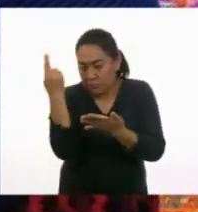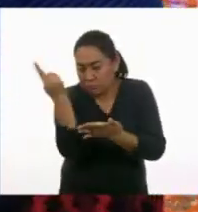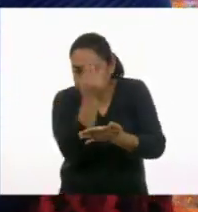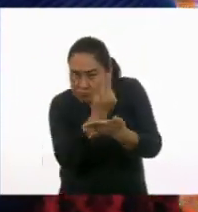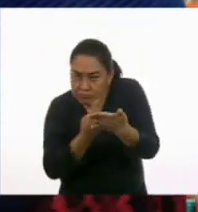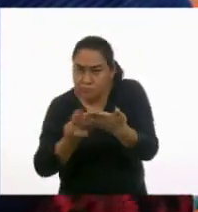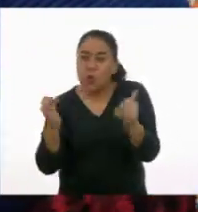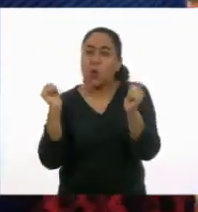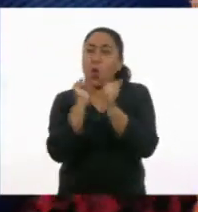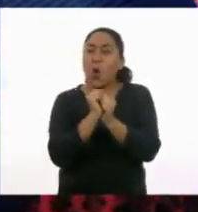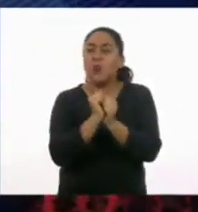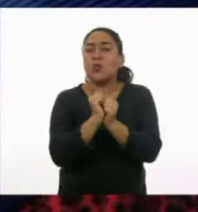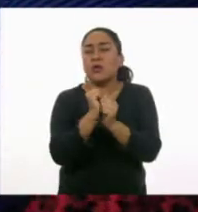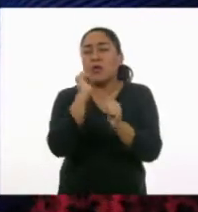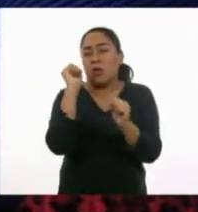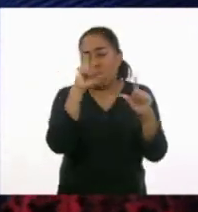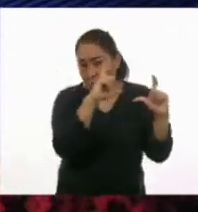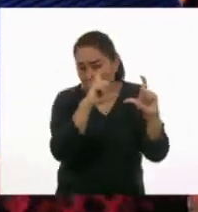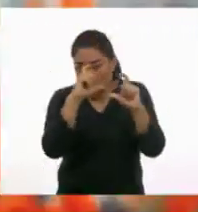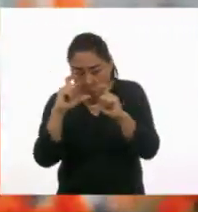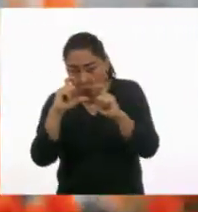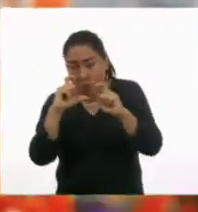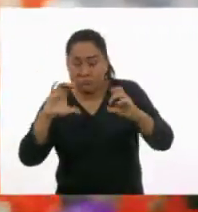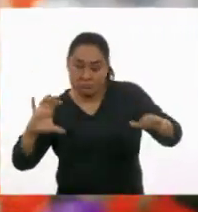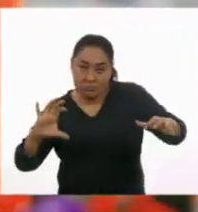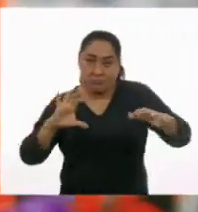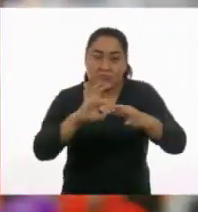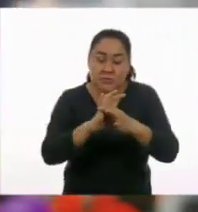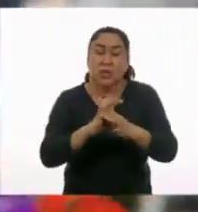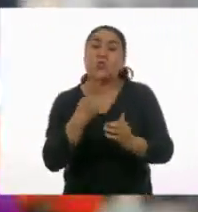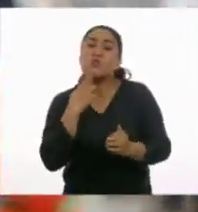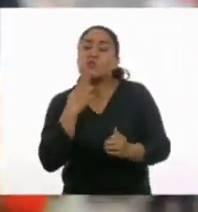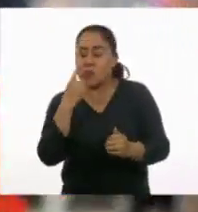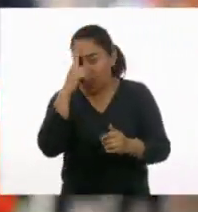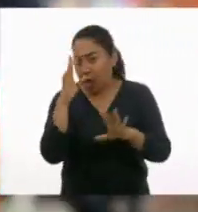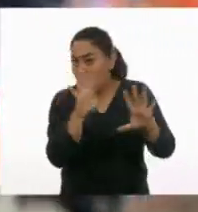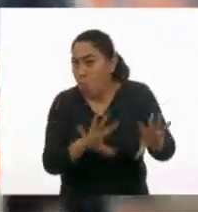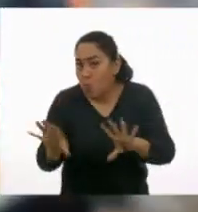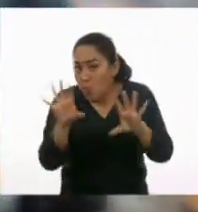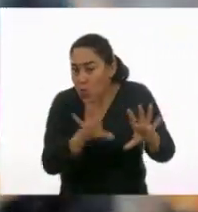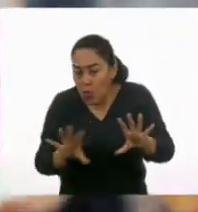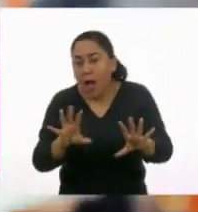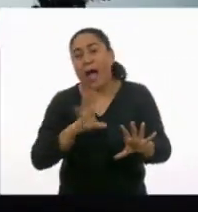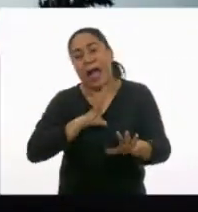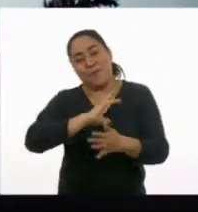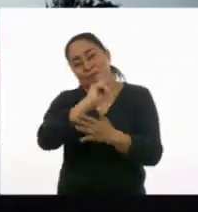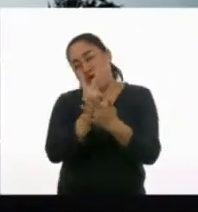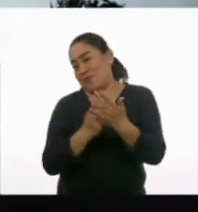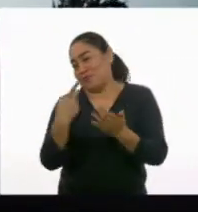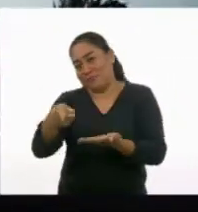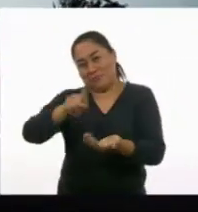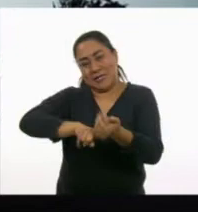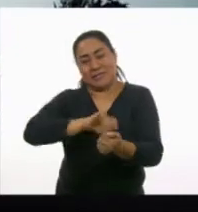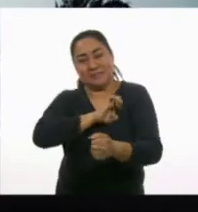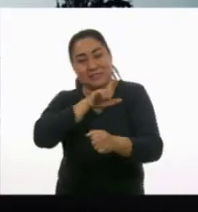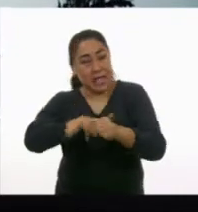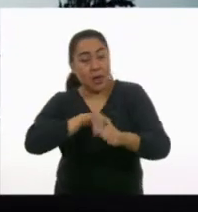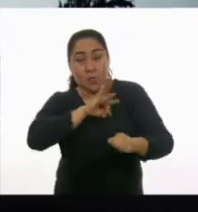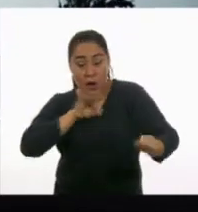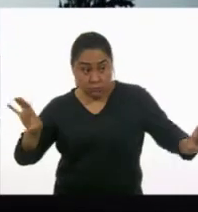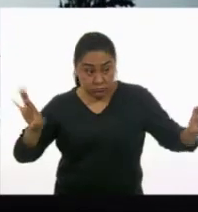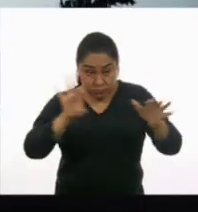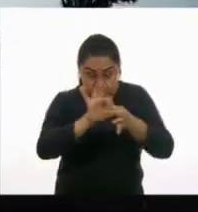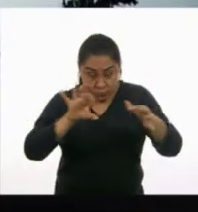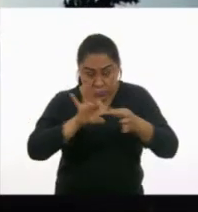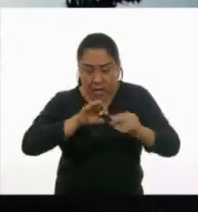y fotografías se apoyan con el uso de computadoras, con las que a través de programas especiales se le da vida